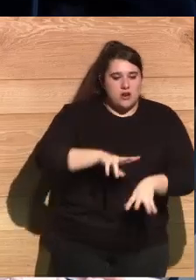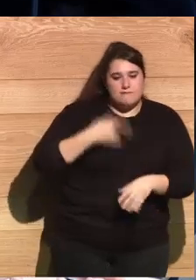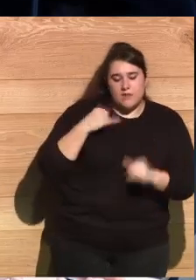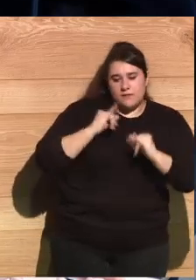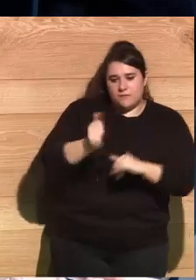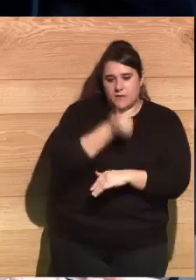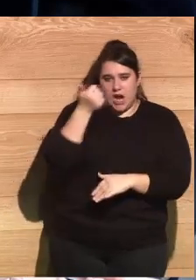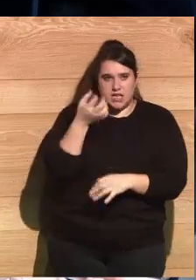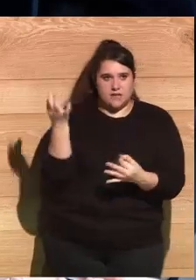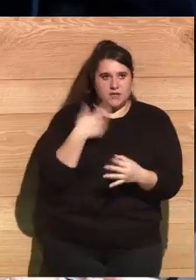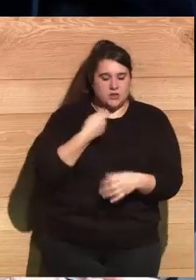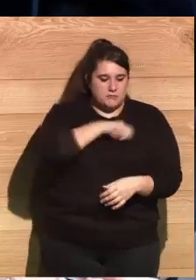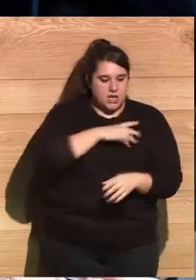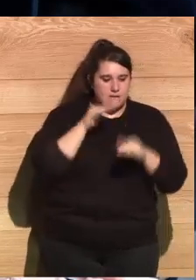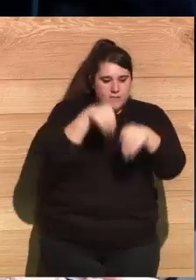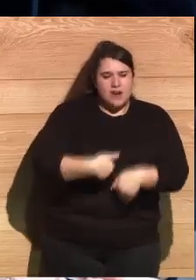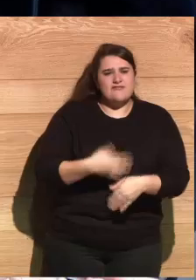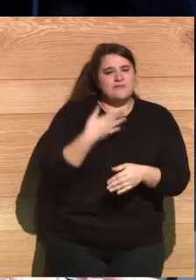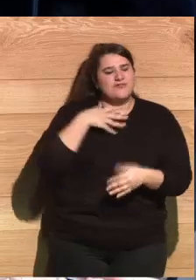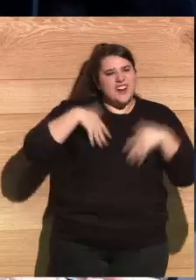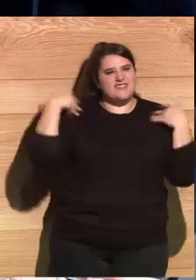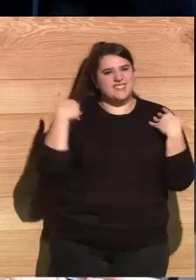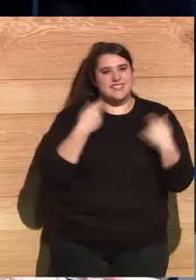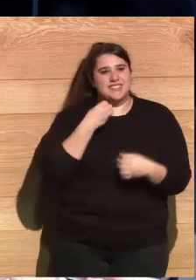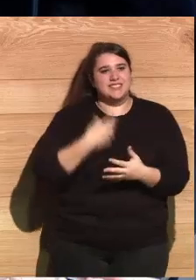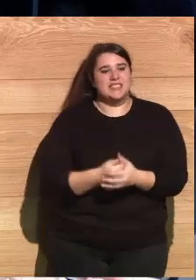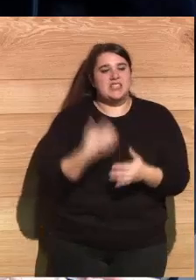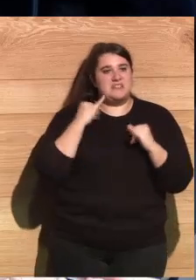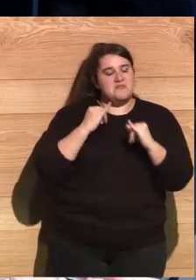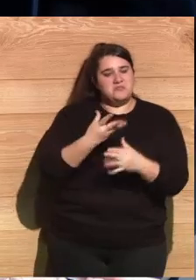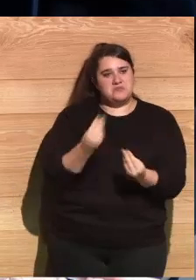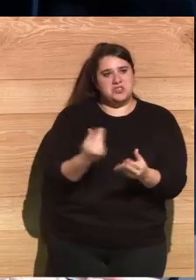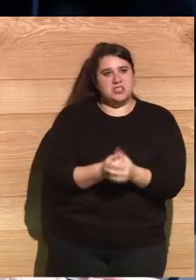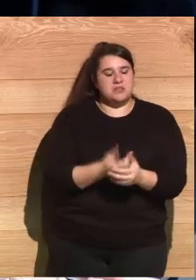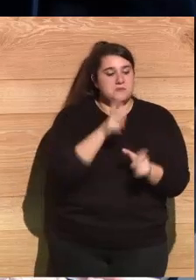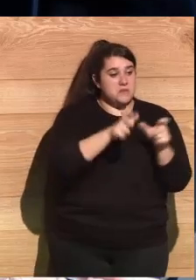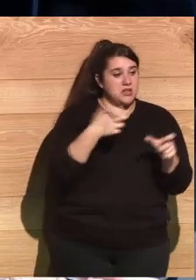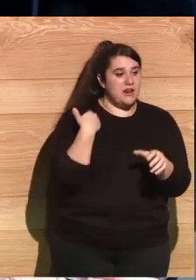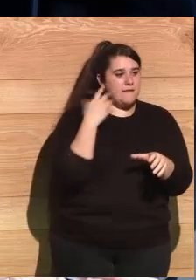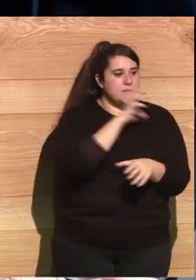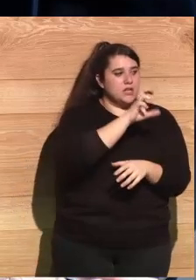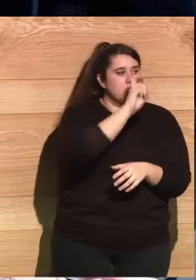luego llego a España toda emocionada y disfruto muchísimo. Yo creo que los que estamos fuera